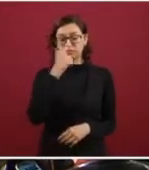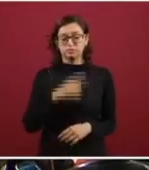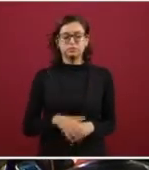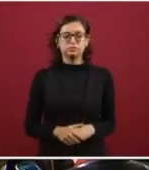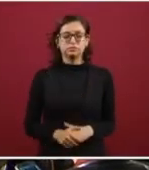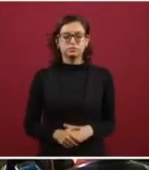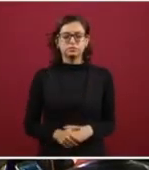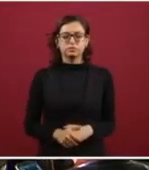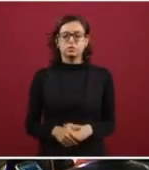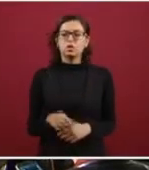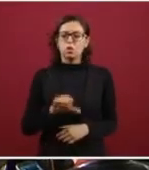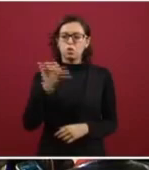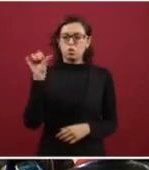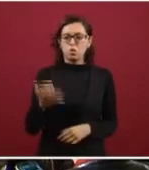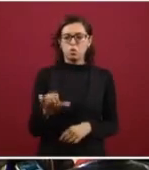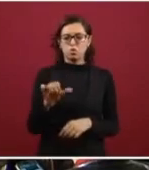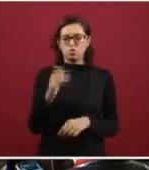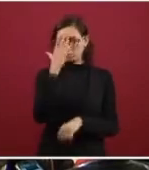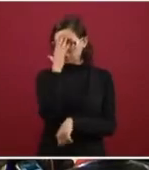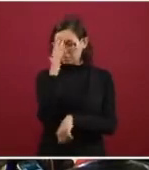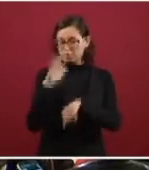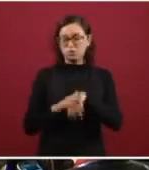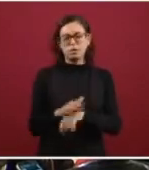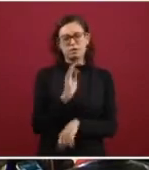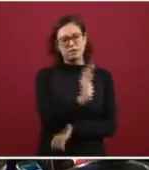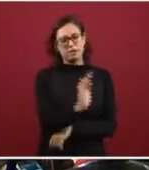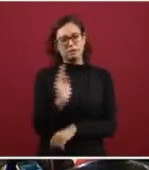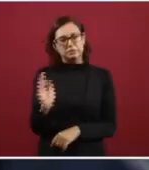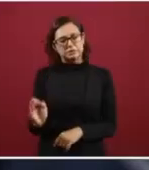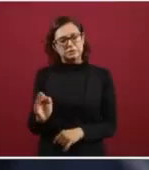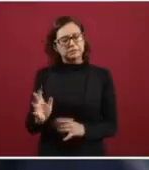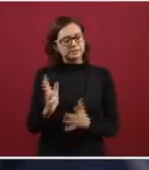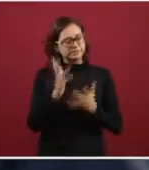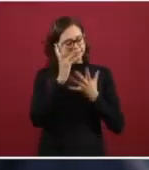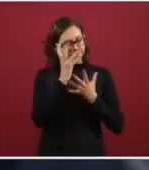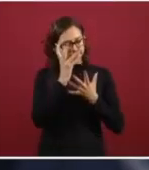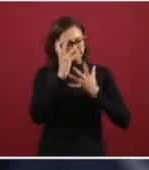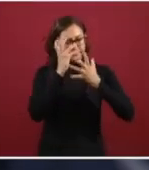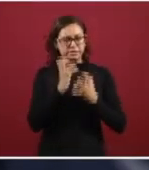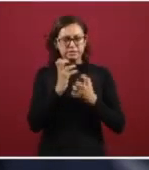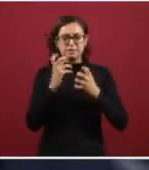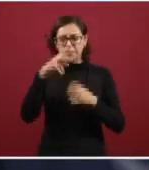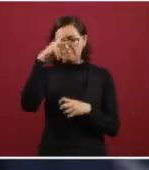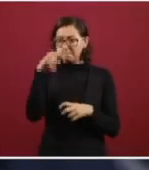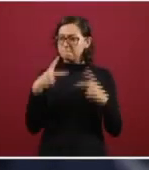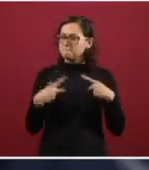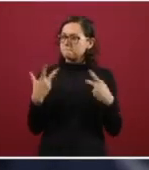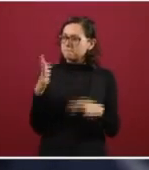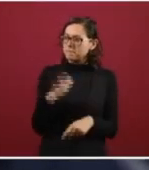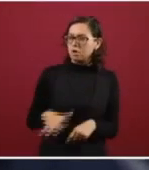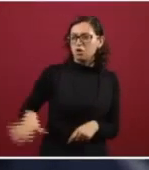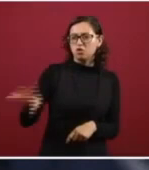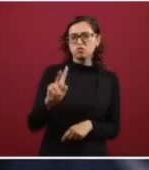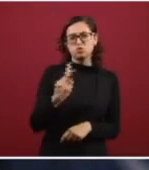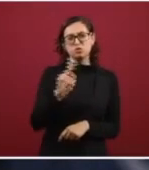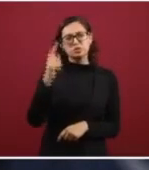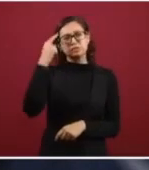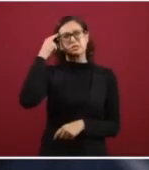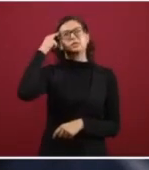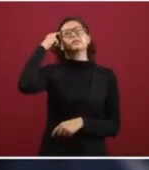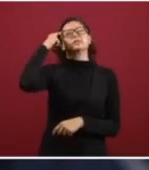recordamos una fecha triste en la memoria de los mexicanos, particularmente